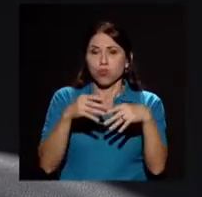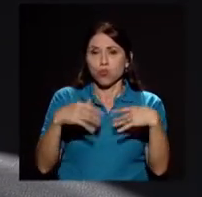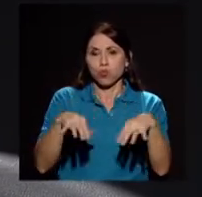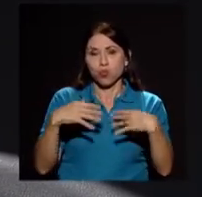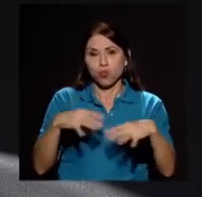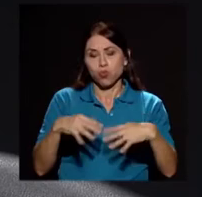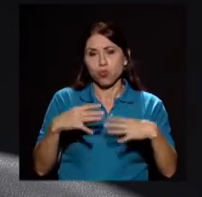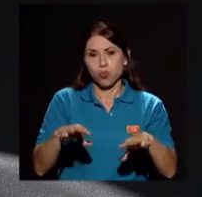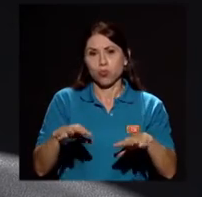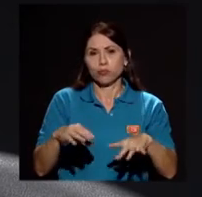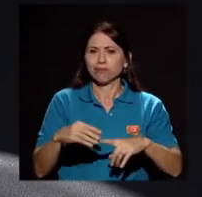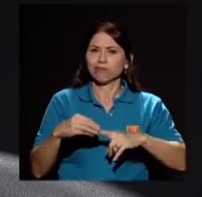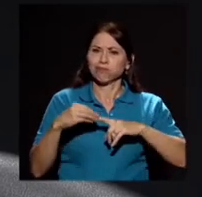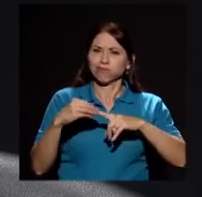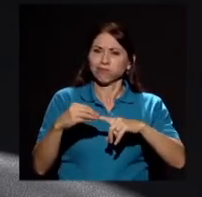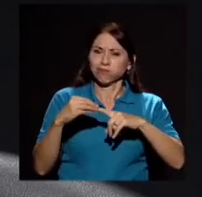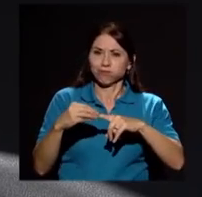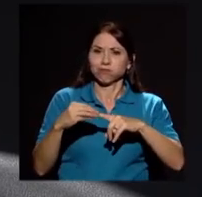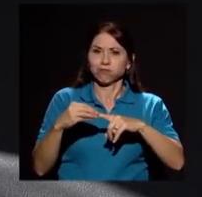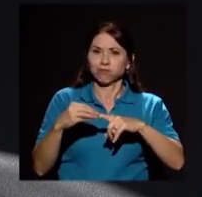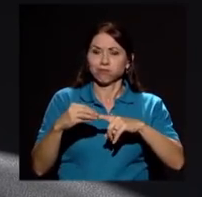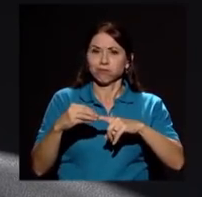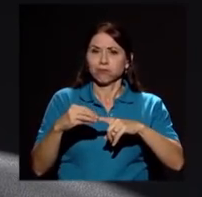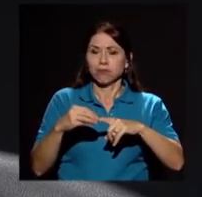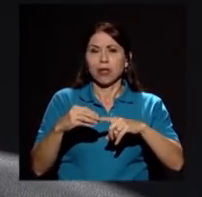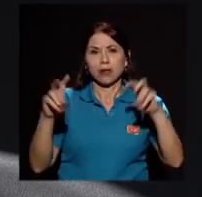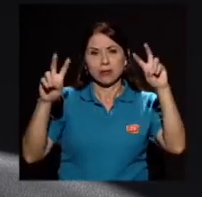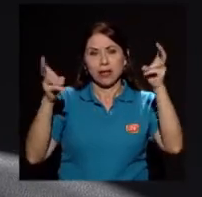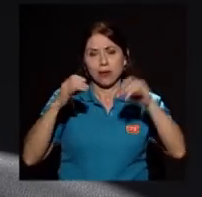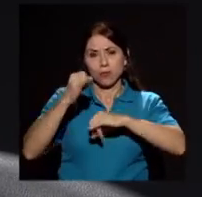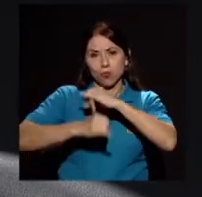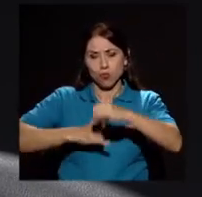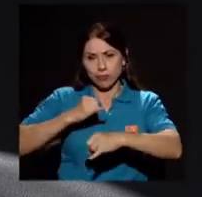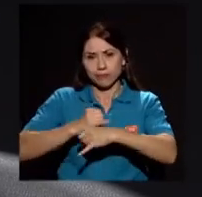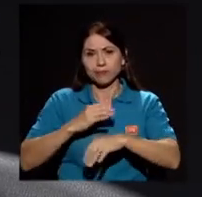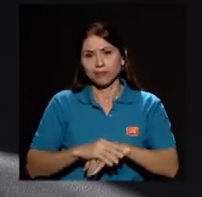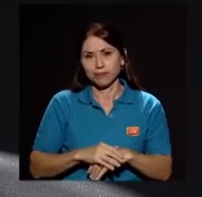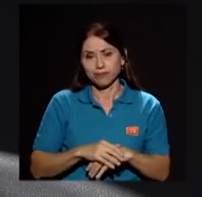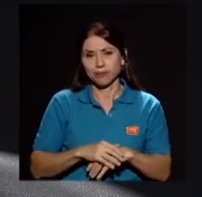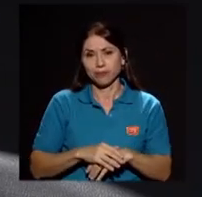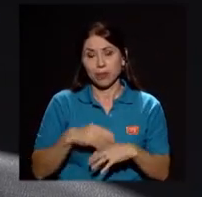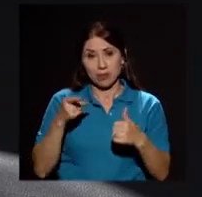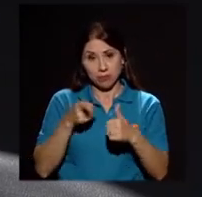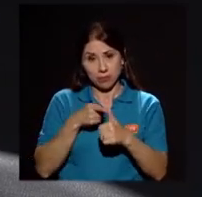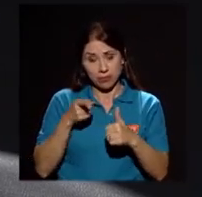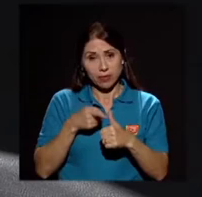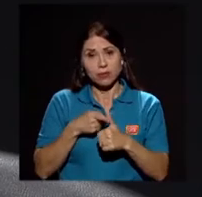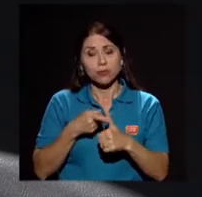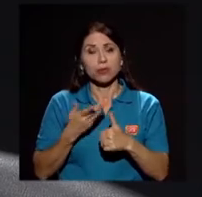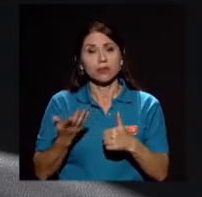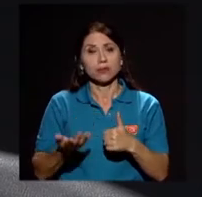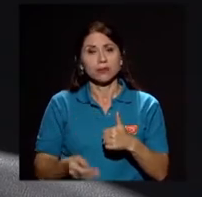en el campo internacional en primer lugar